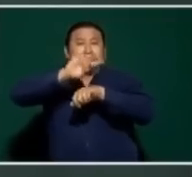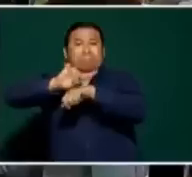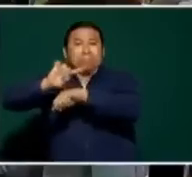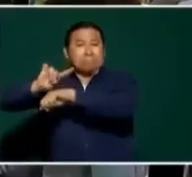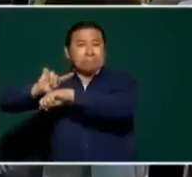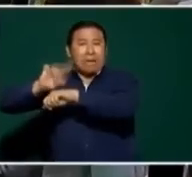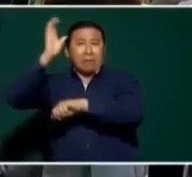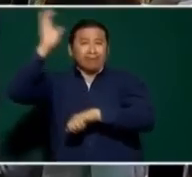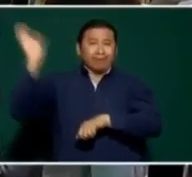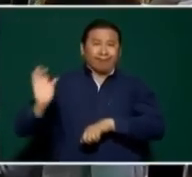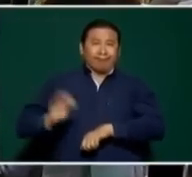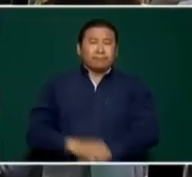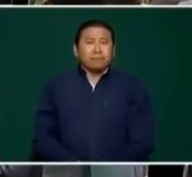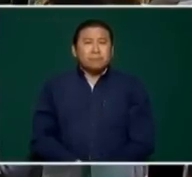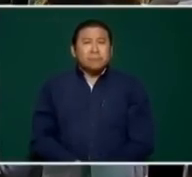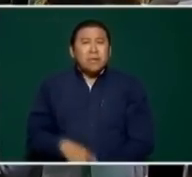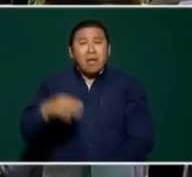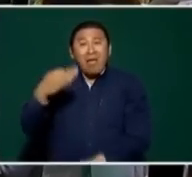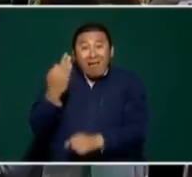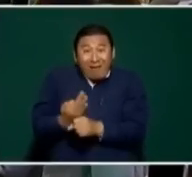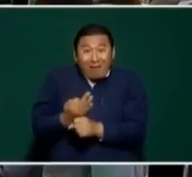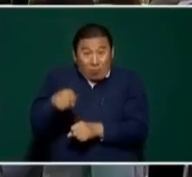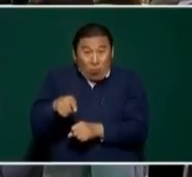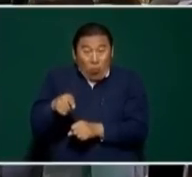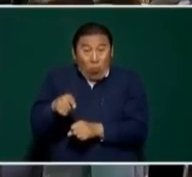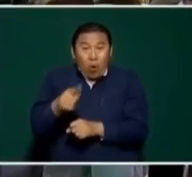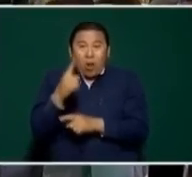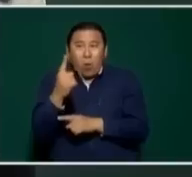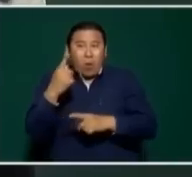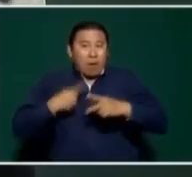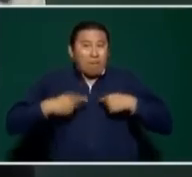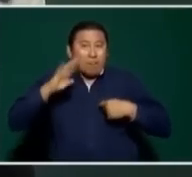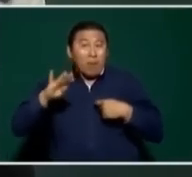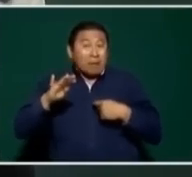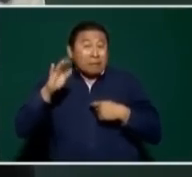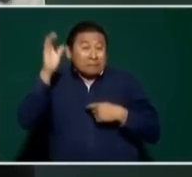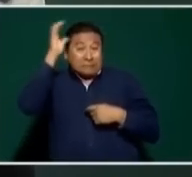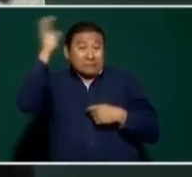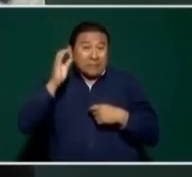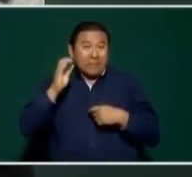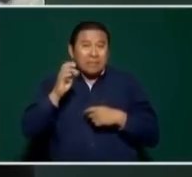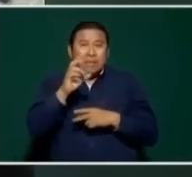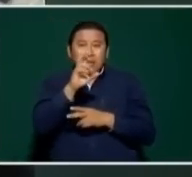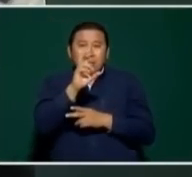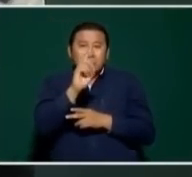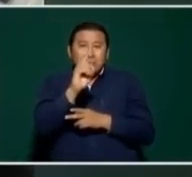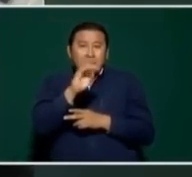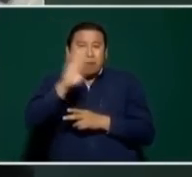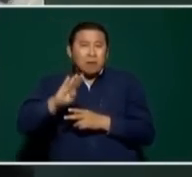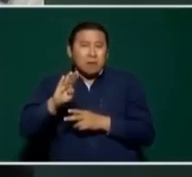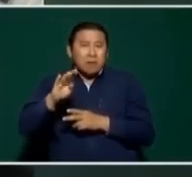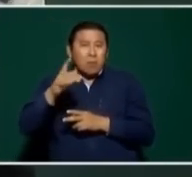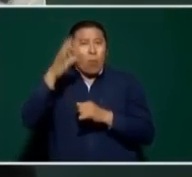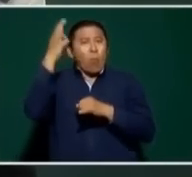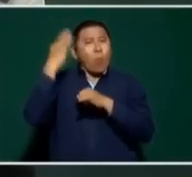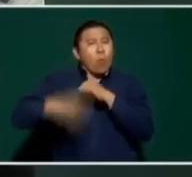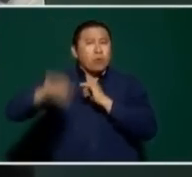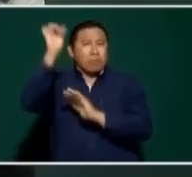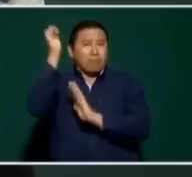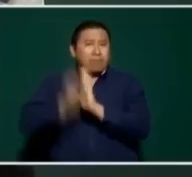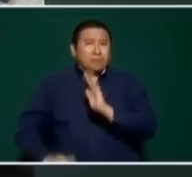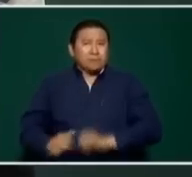Ahora es un homicidio, poco más de 30 homicidios en el último